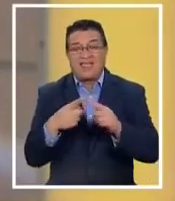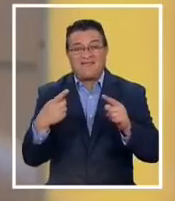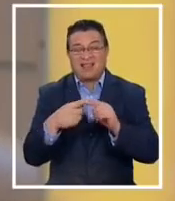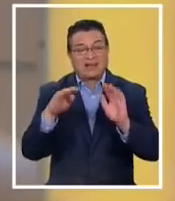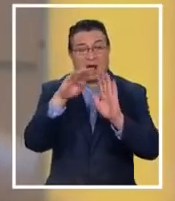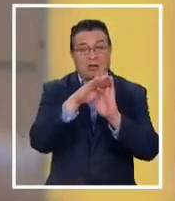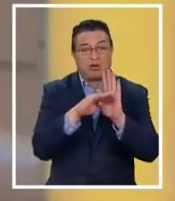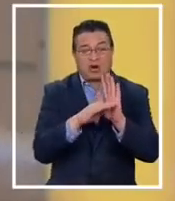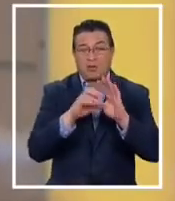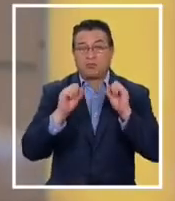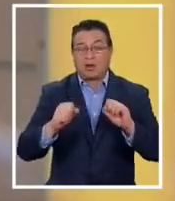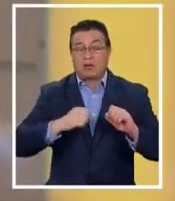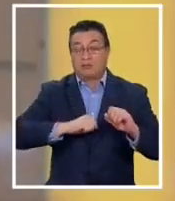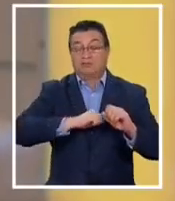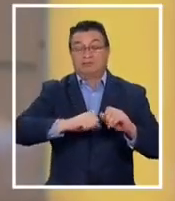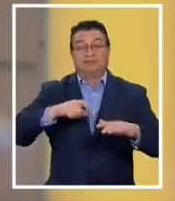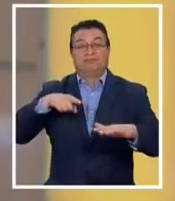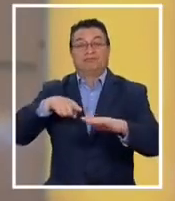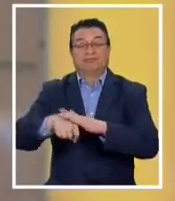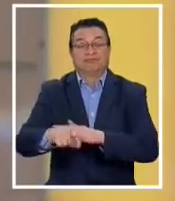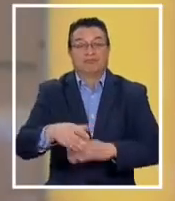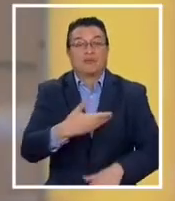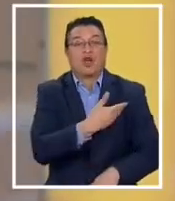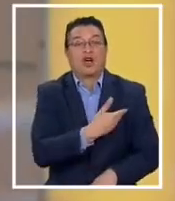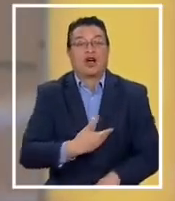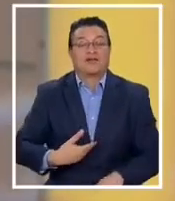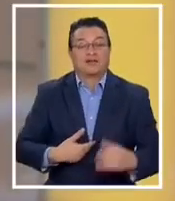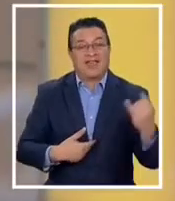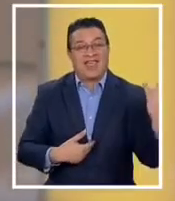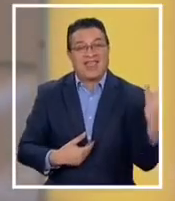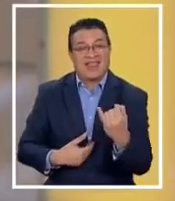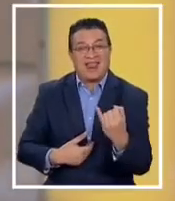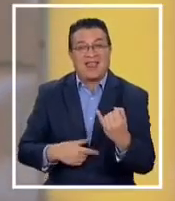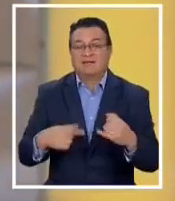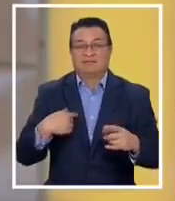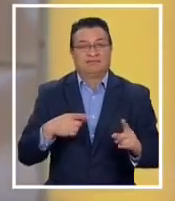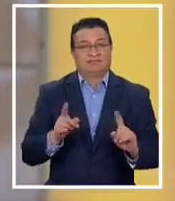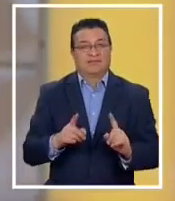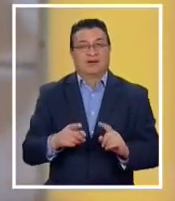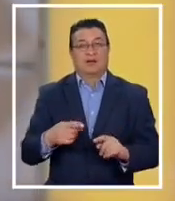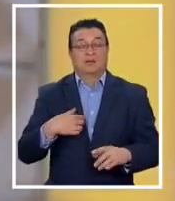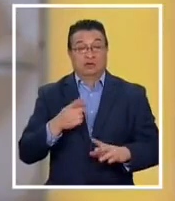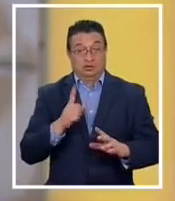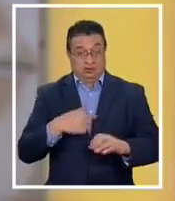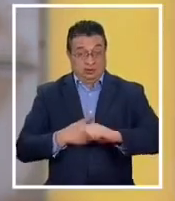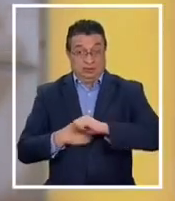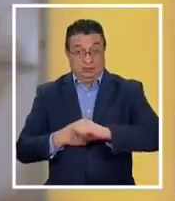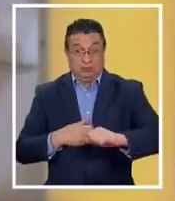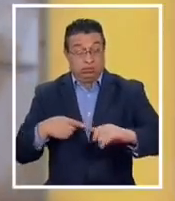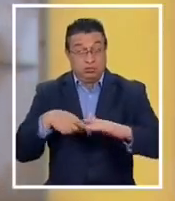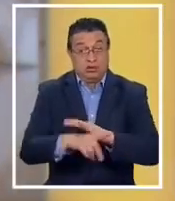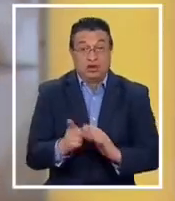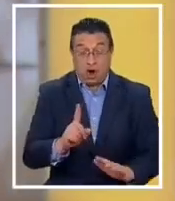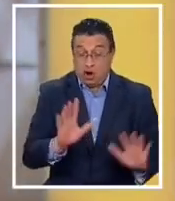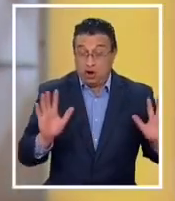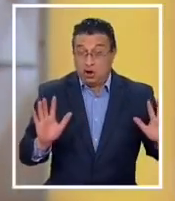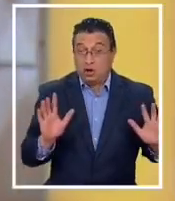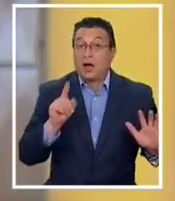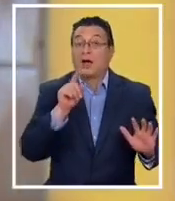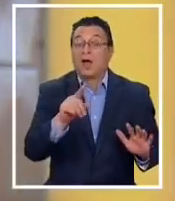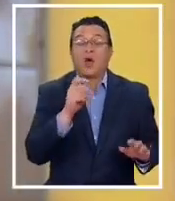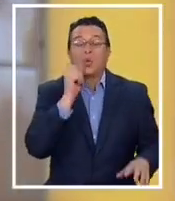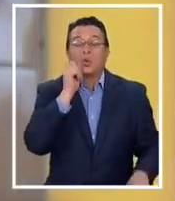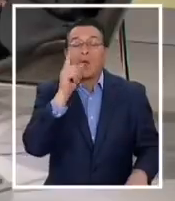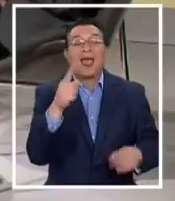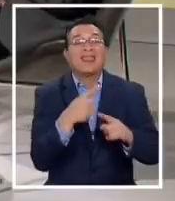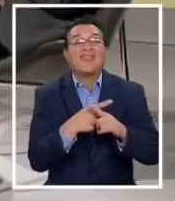que nos impidiera llegar a un gobierno primero de la unidad a la izquierda una pregunta que impedir que lleguen qué diferencia es una